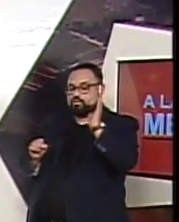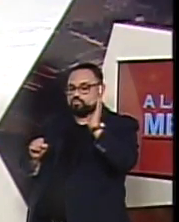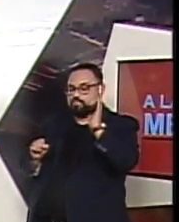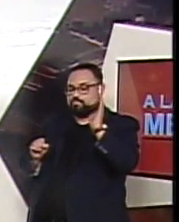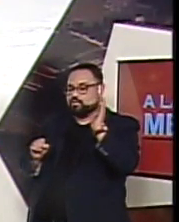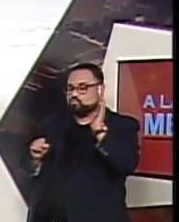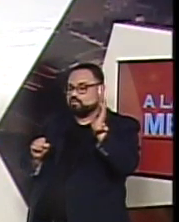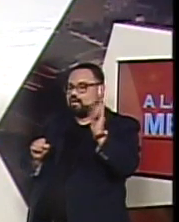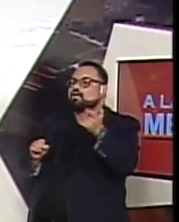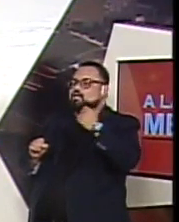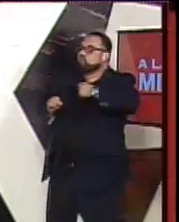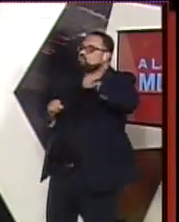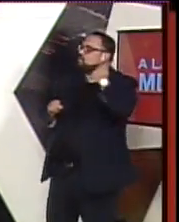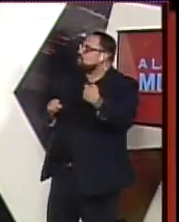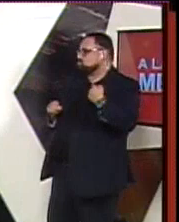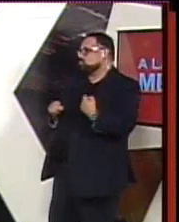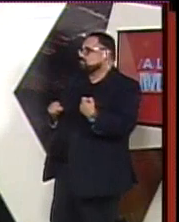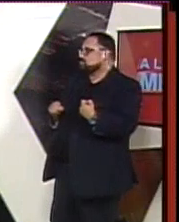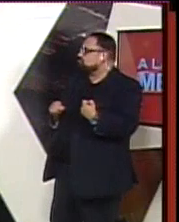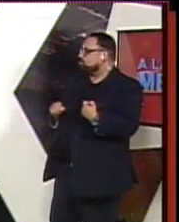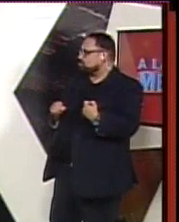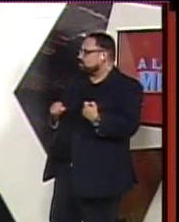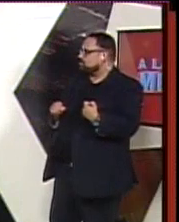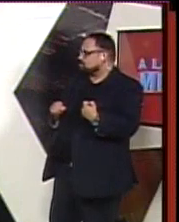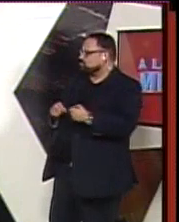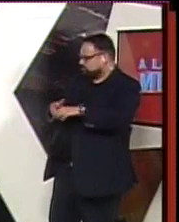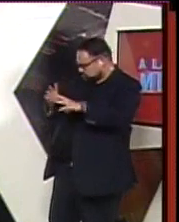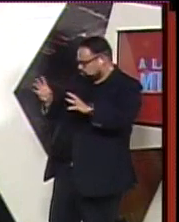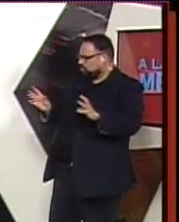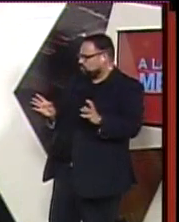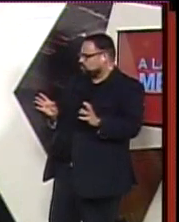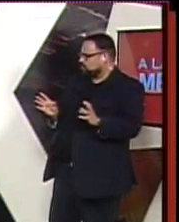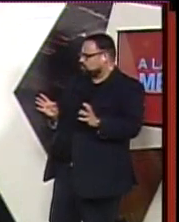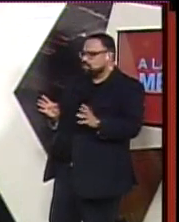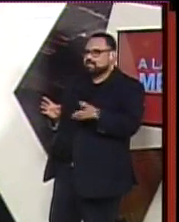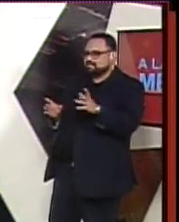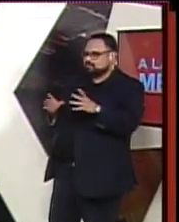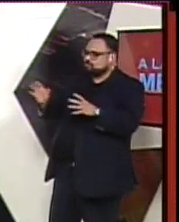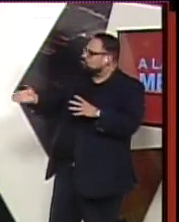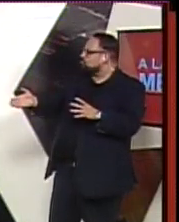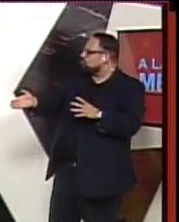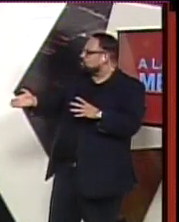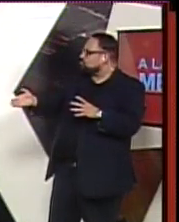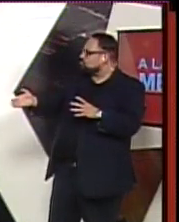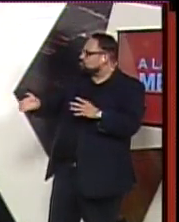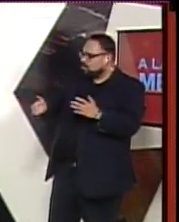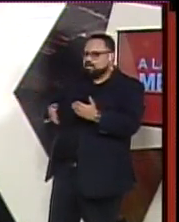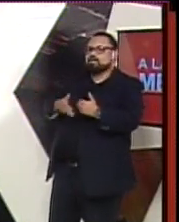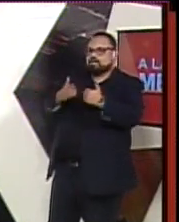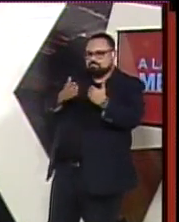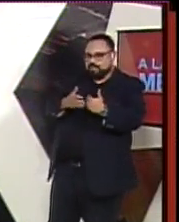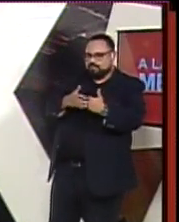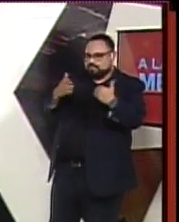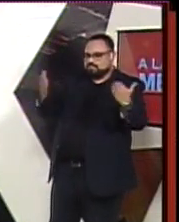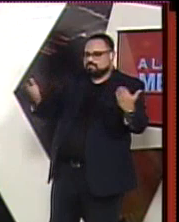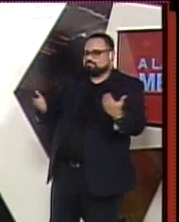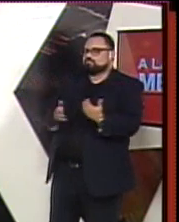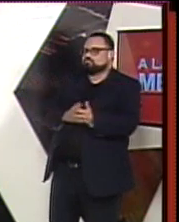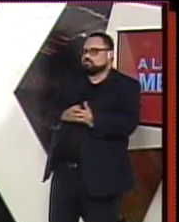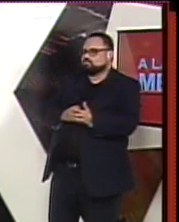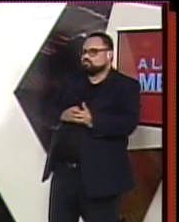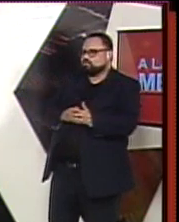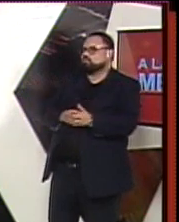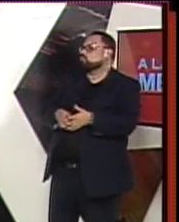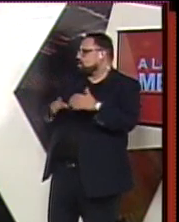van a morir tu papá y tu mamá y otra de las cosas importantes y por eso es bueno que esto se transforme fuera de un programa en parte de ese